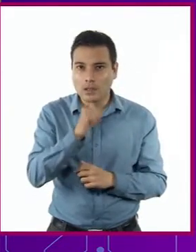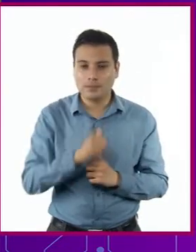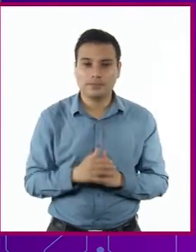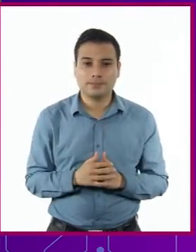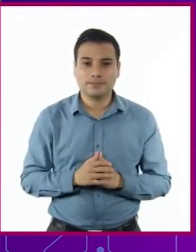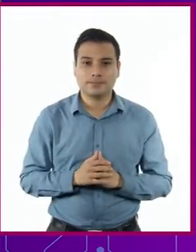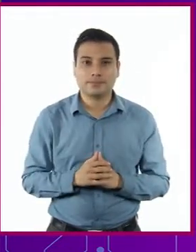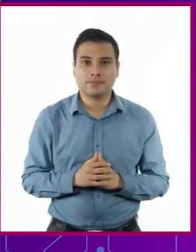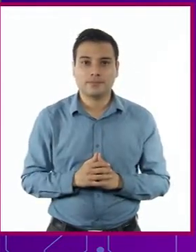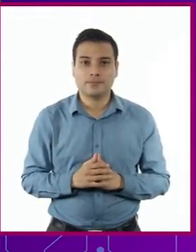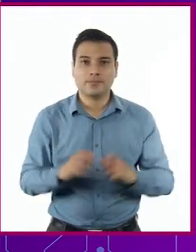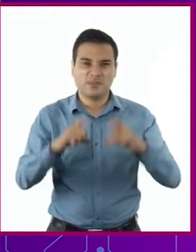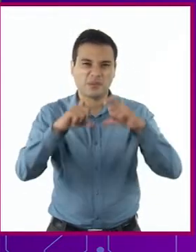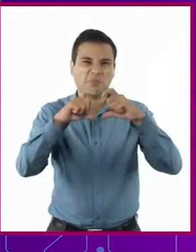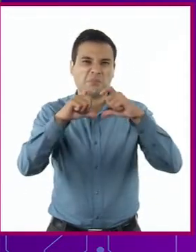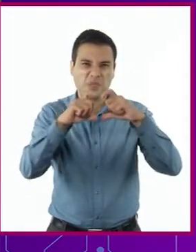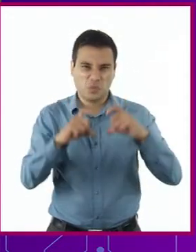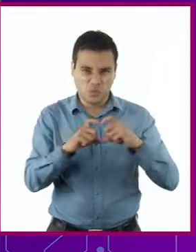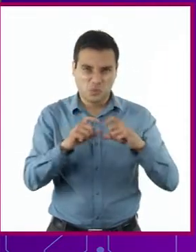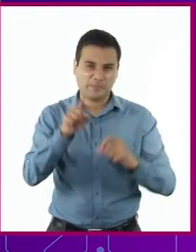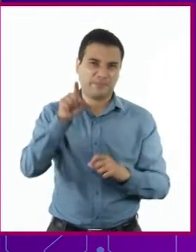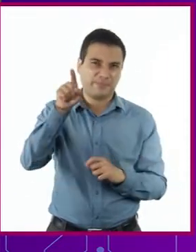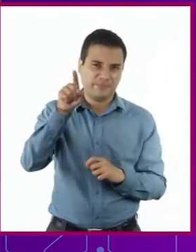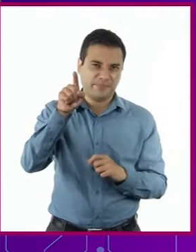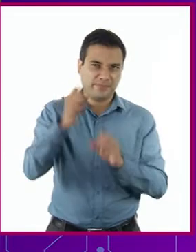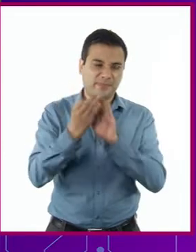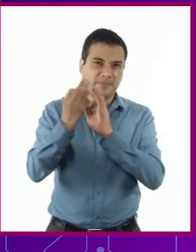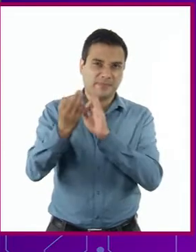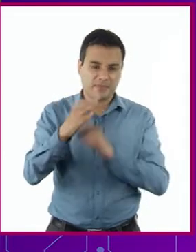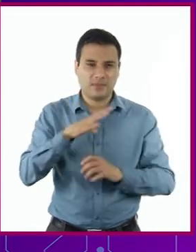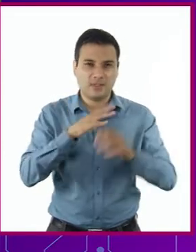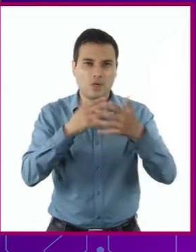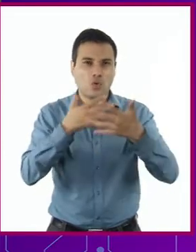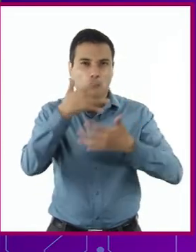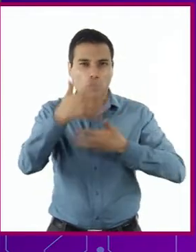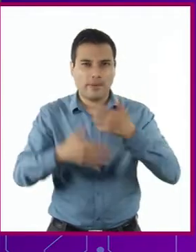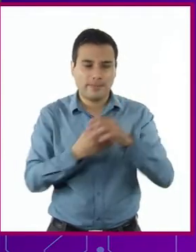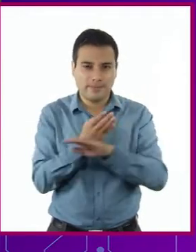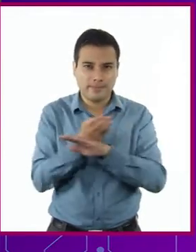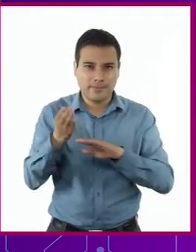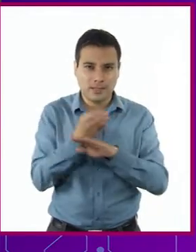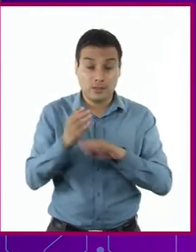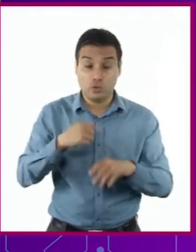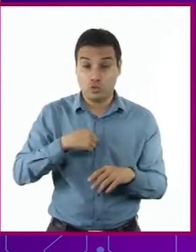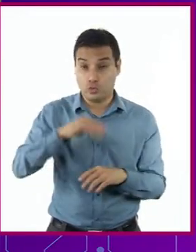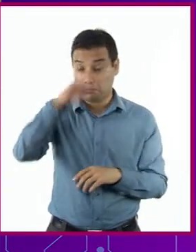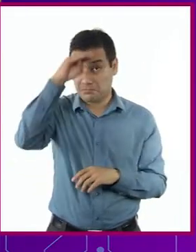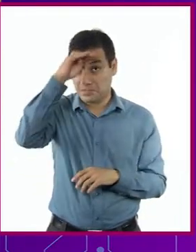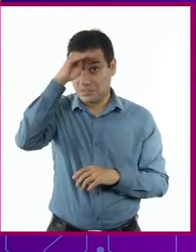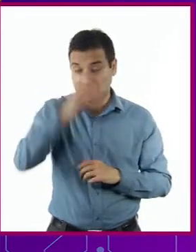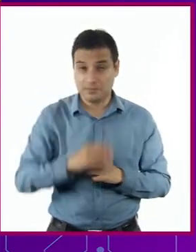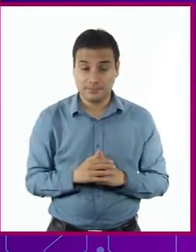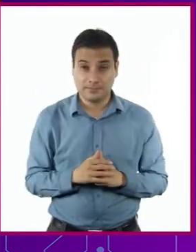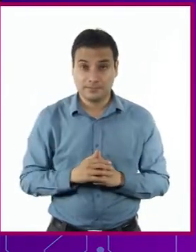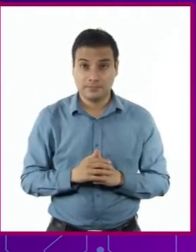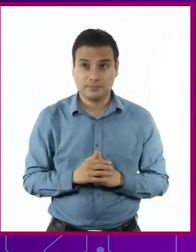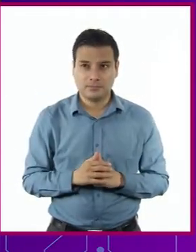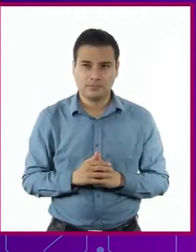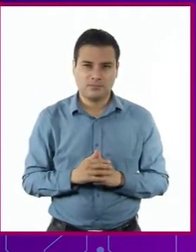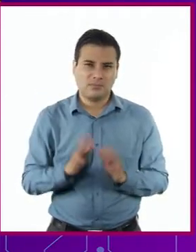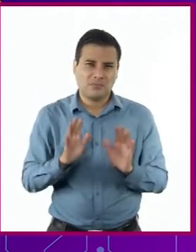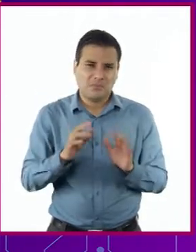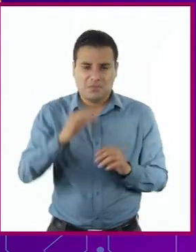Pasando viaducto se veía una nube blanca, pensamos que era neblina